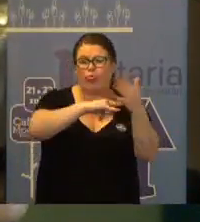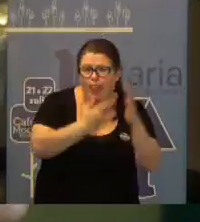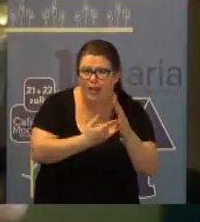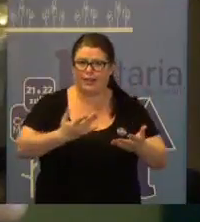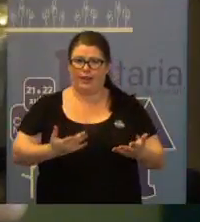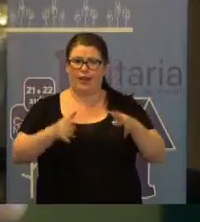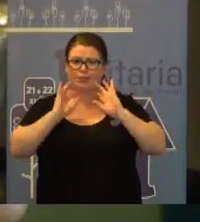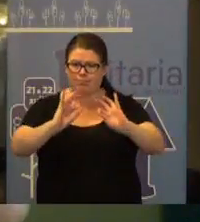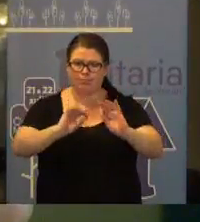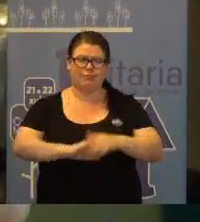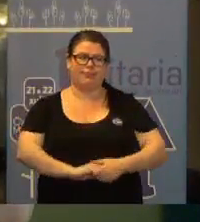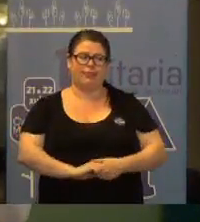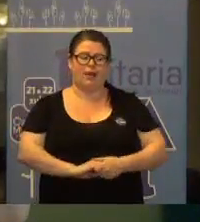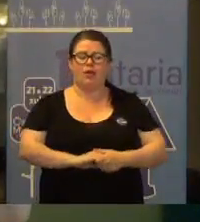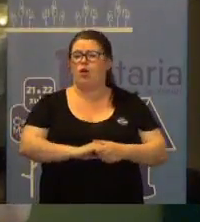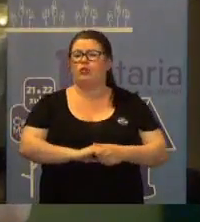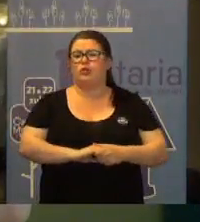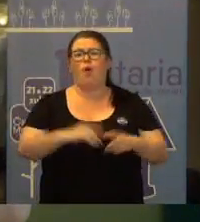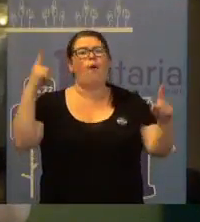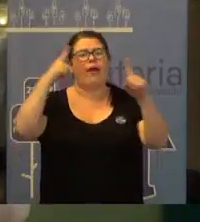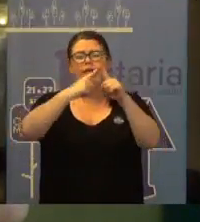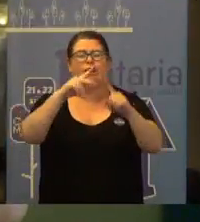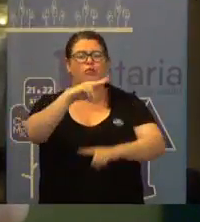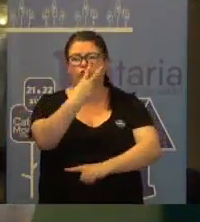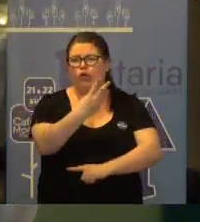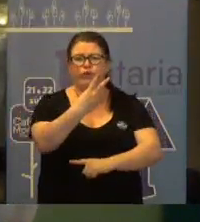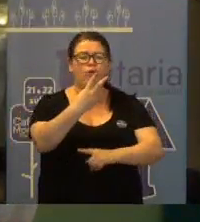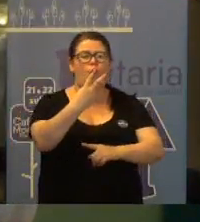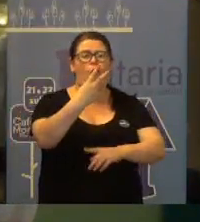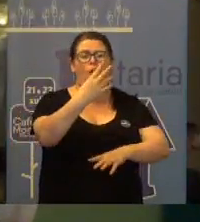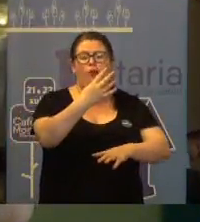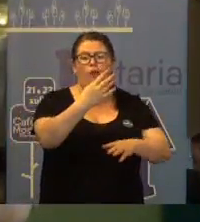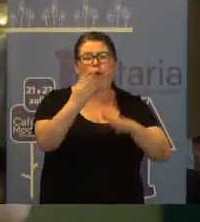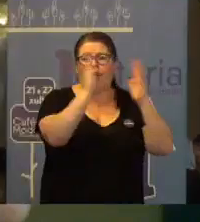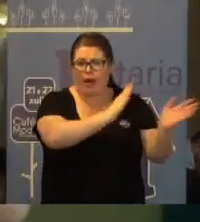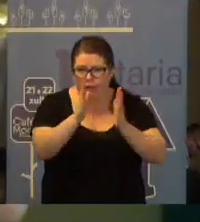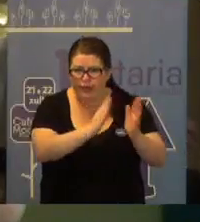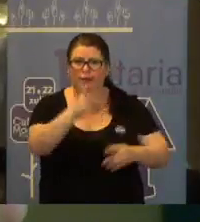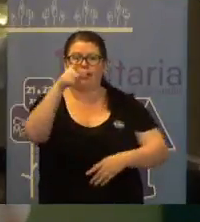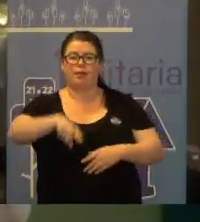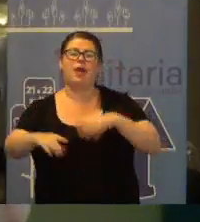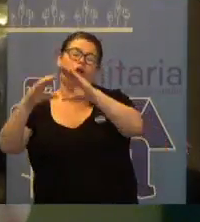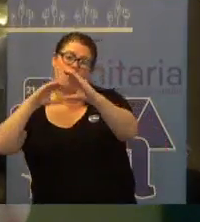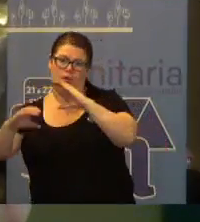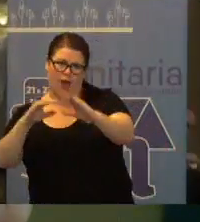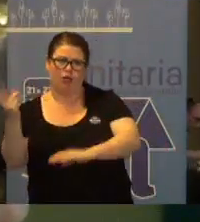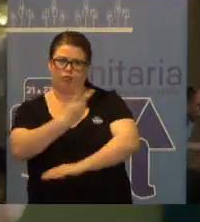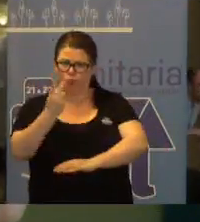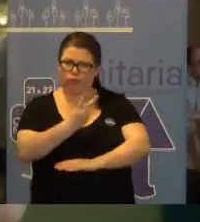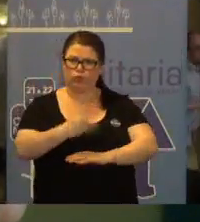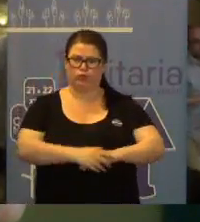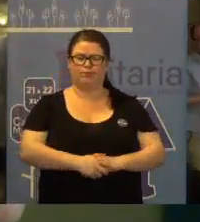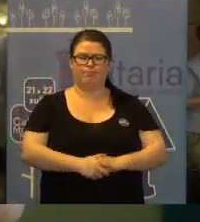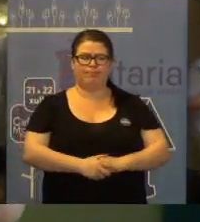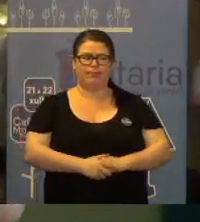¿no? E para min hai dous retos. Hai un reto organizativo e hai un reto de comunicación, porque